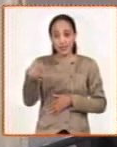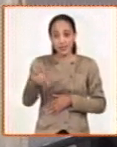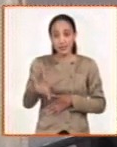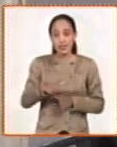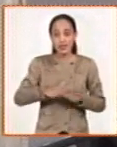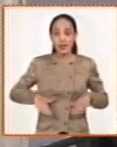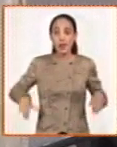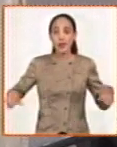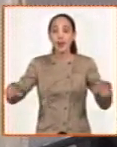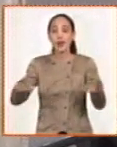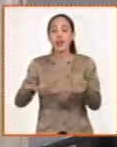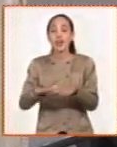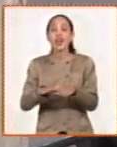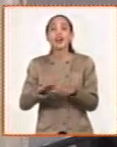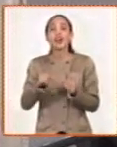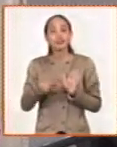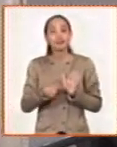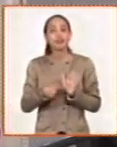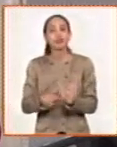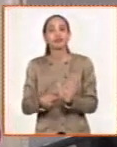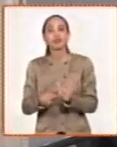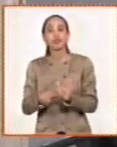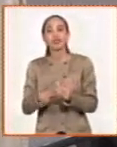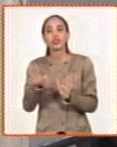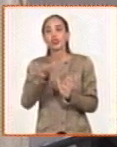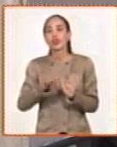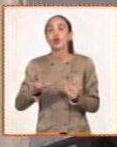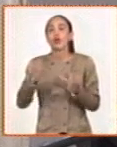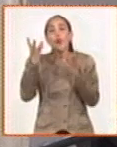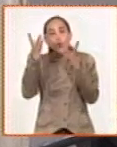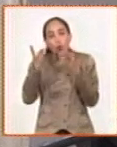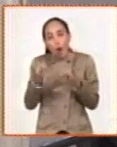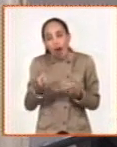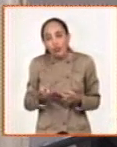son fe de cuánto por muchos años